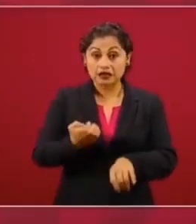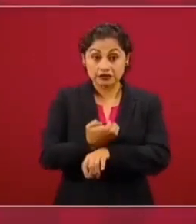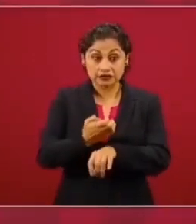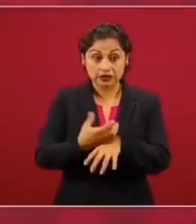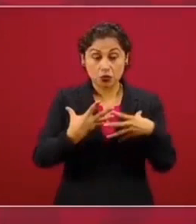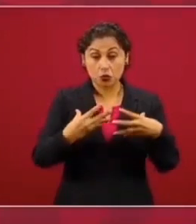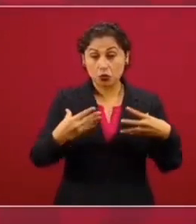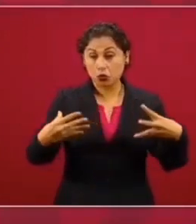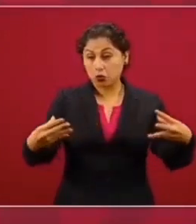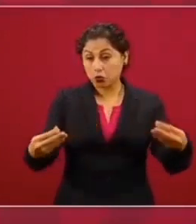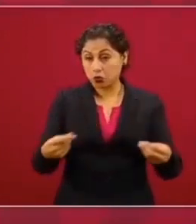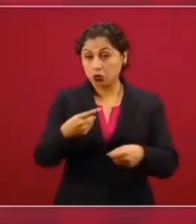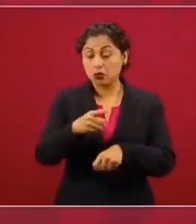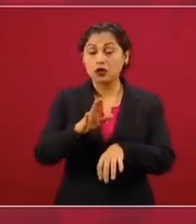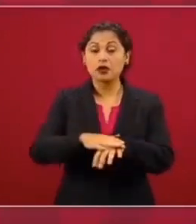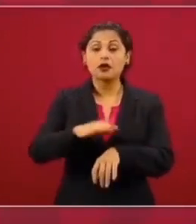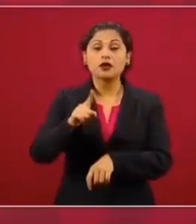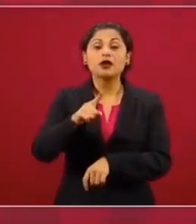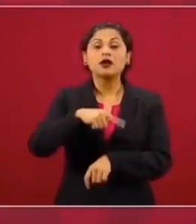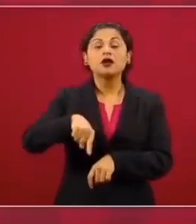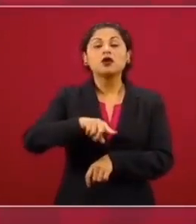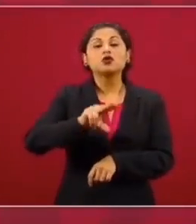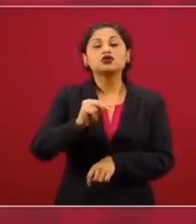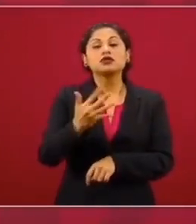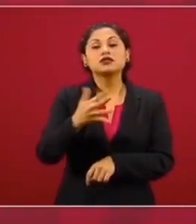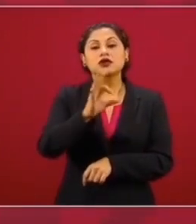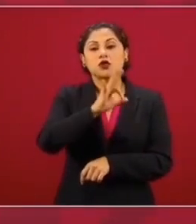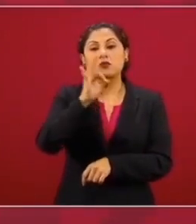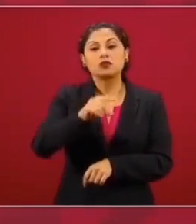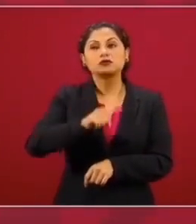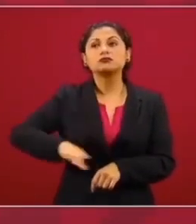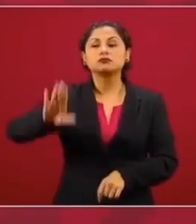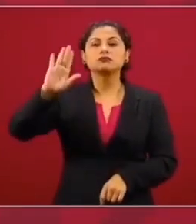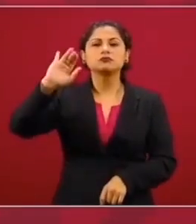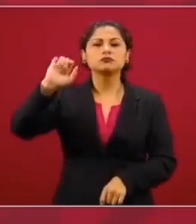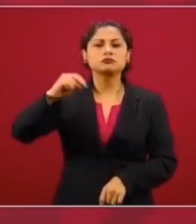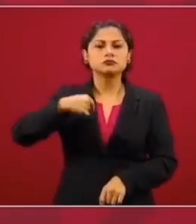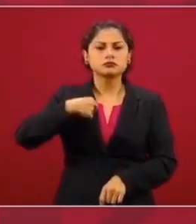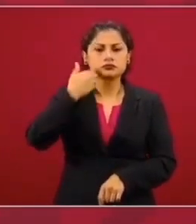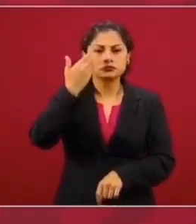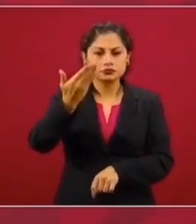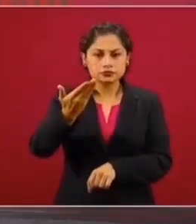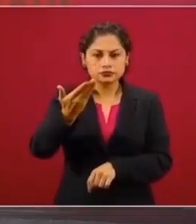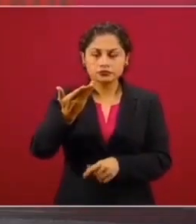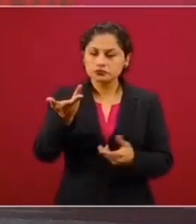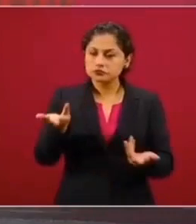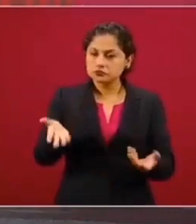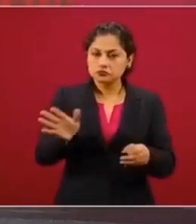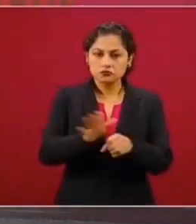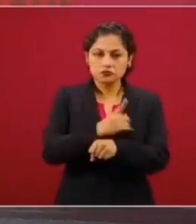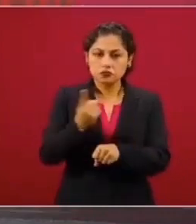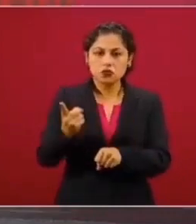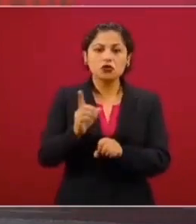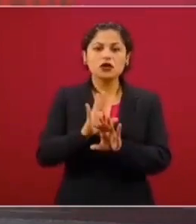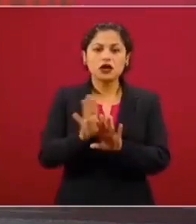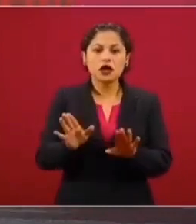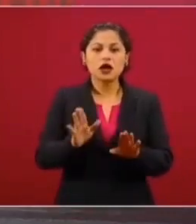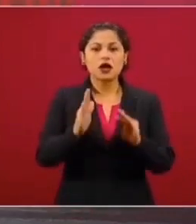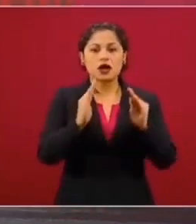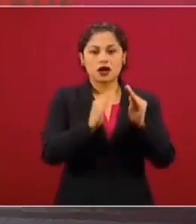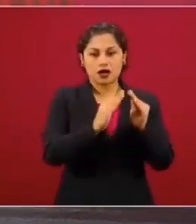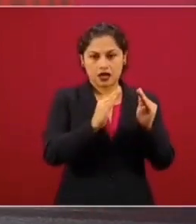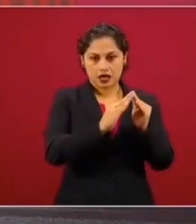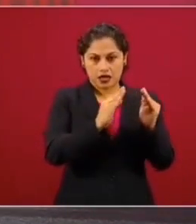contagios 85% nos dijeron que les interesaba las razones eran la lejanía entre su hogar